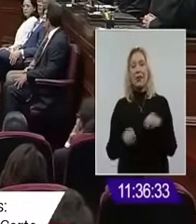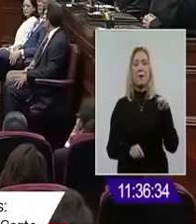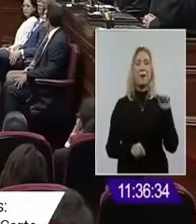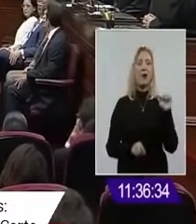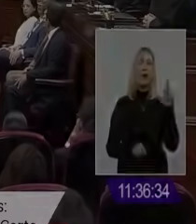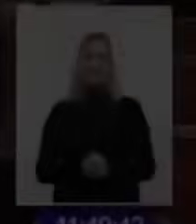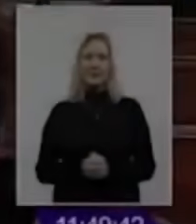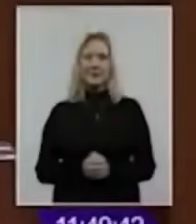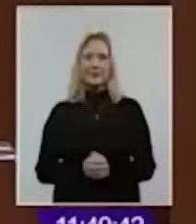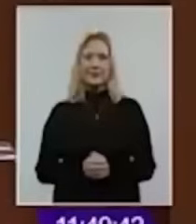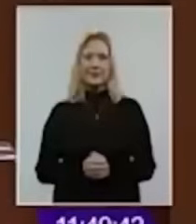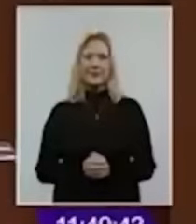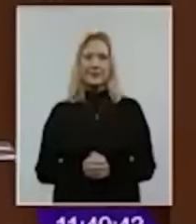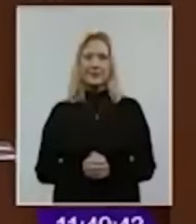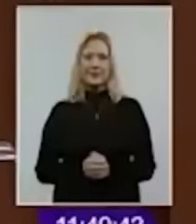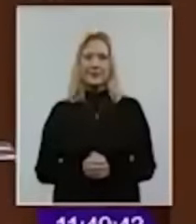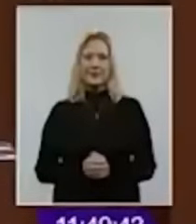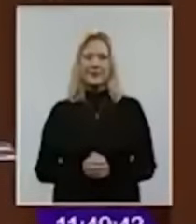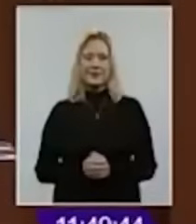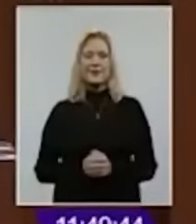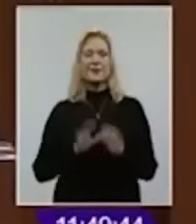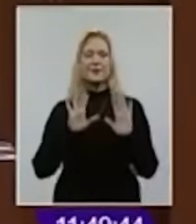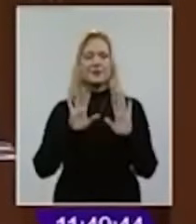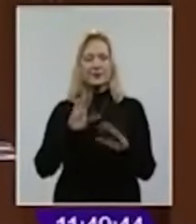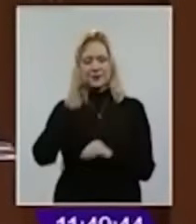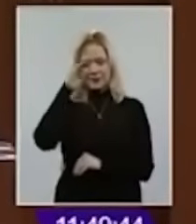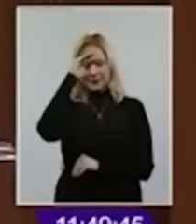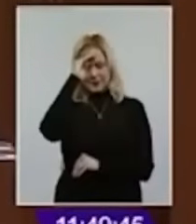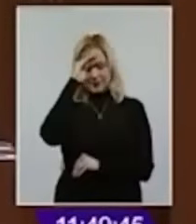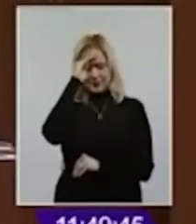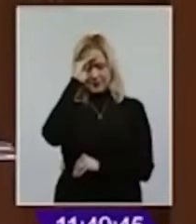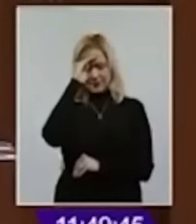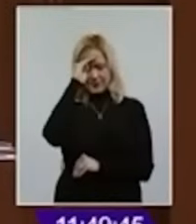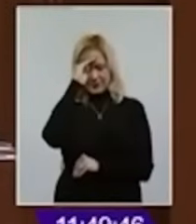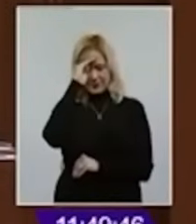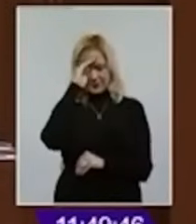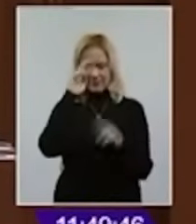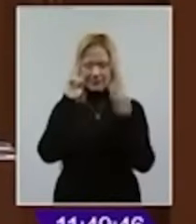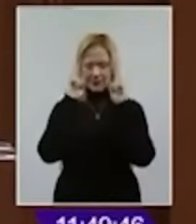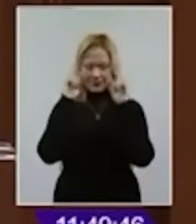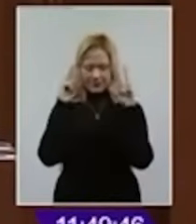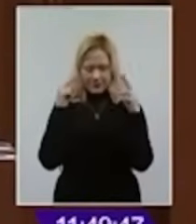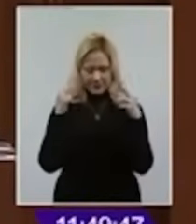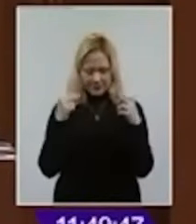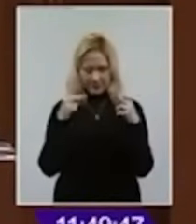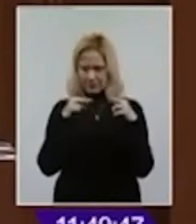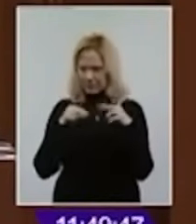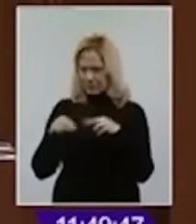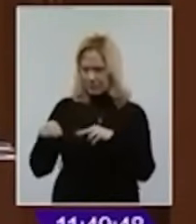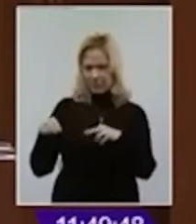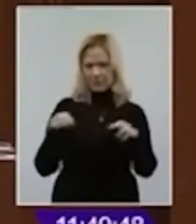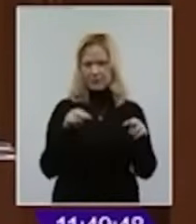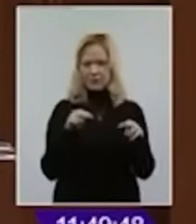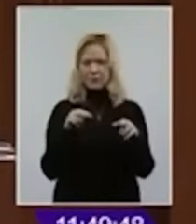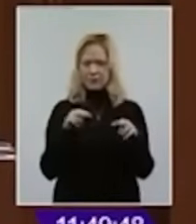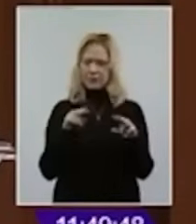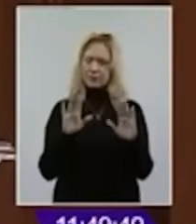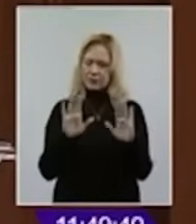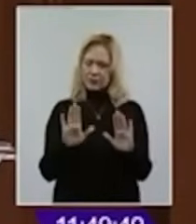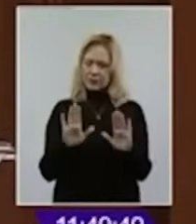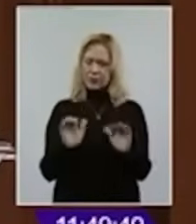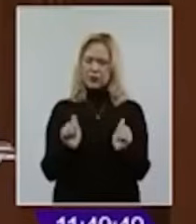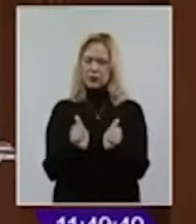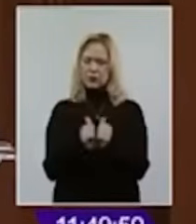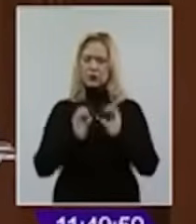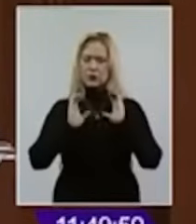tiempo. En una reflexión seria y mesurada, la Suprema Corte tendría que concluir que debe